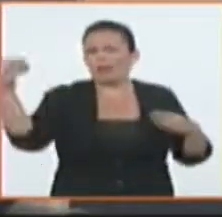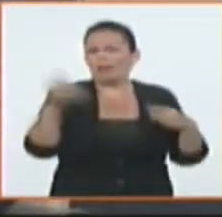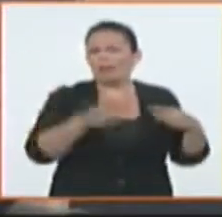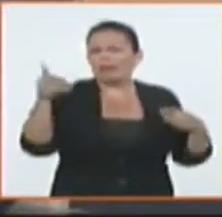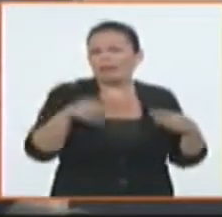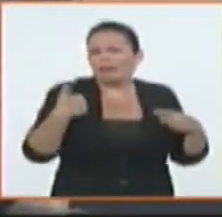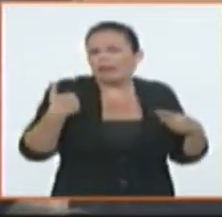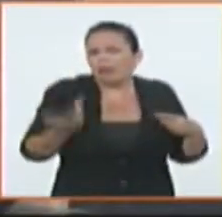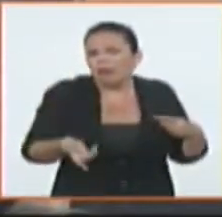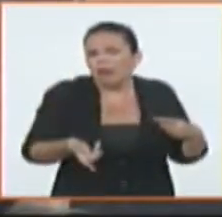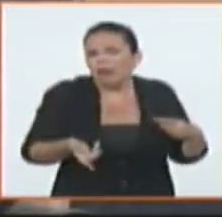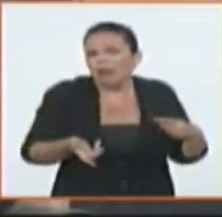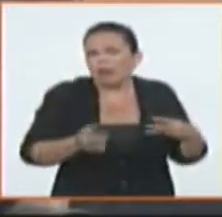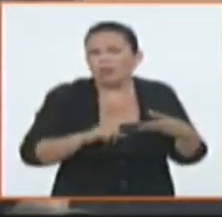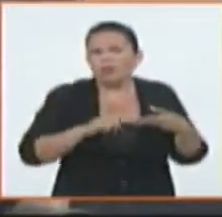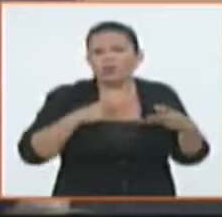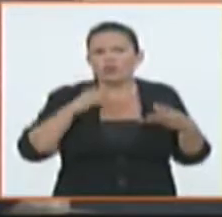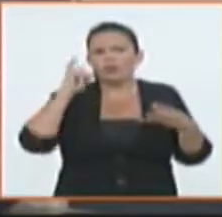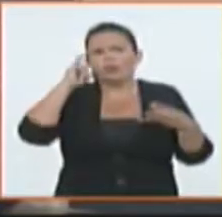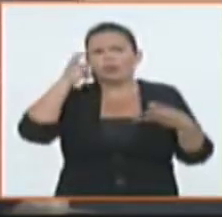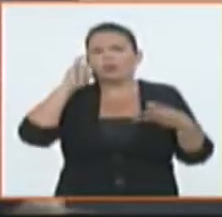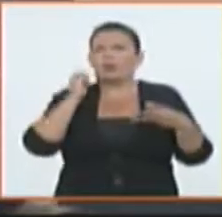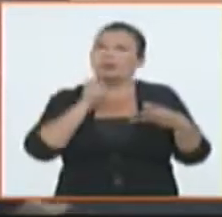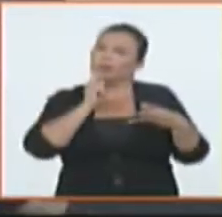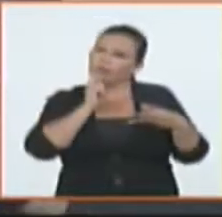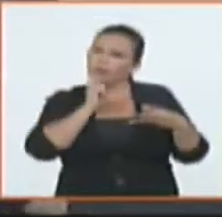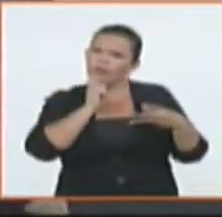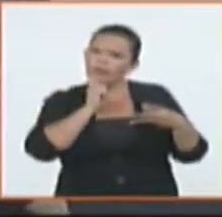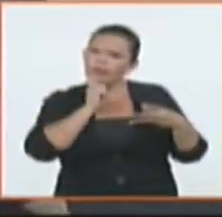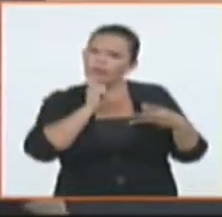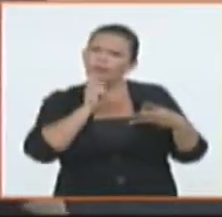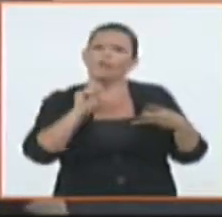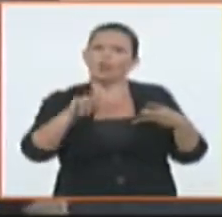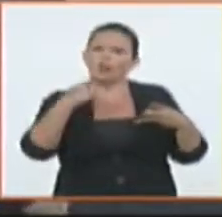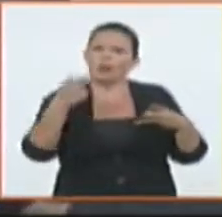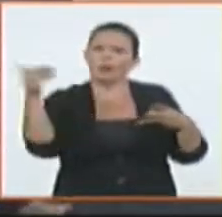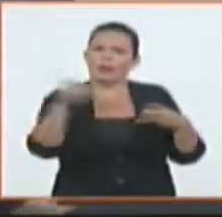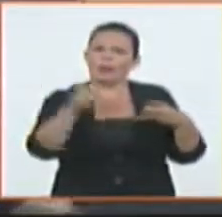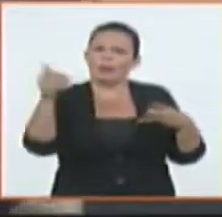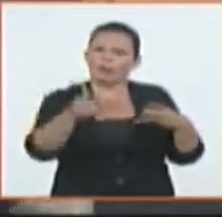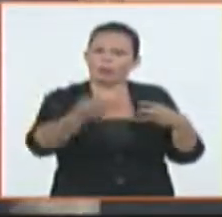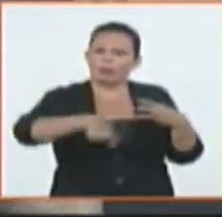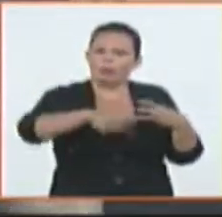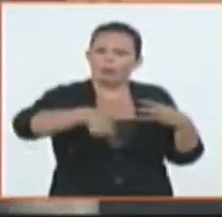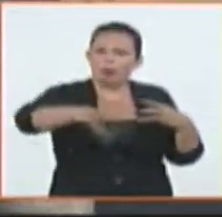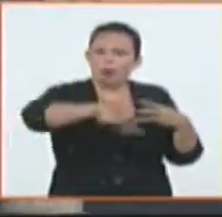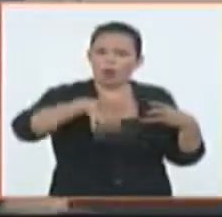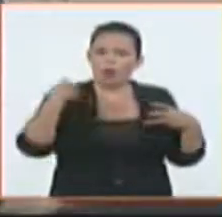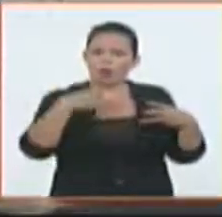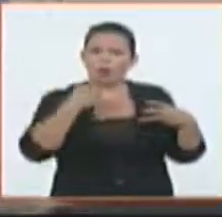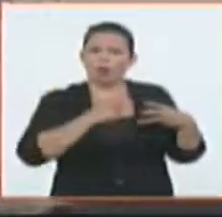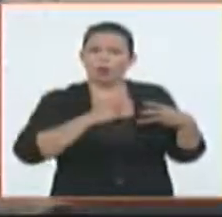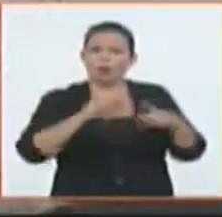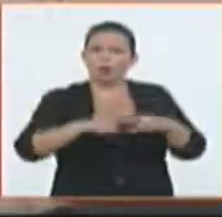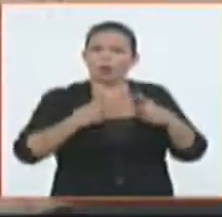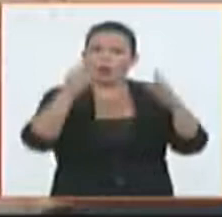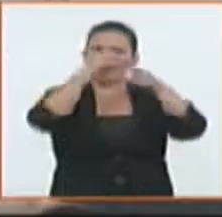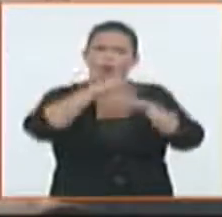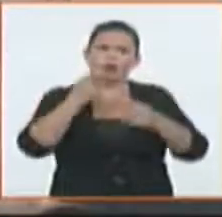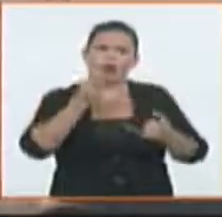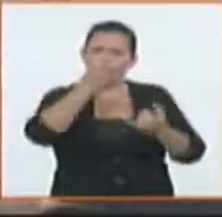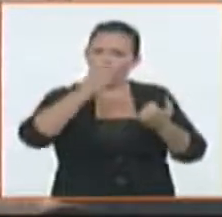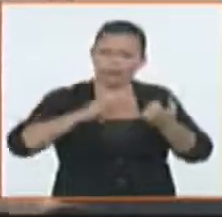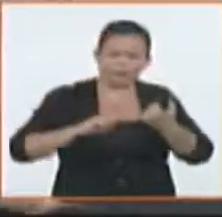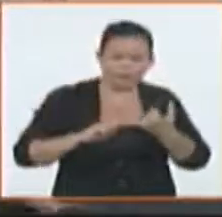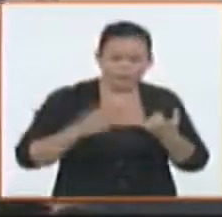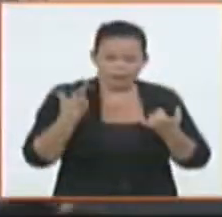qué experiencias tenemos? Bueno, porque tenemos poca comida y tenemos que resolver el problema de la comida, porque nos interesa resolver el problema de la comida, porque hay uno que tiene un proyecto para